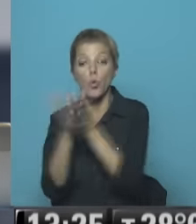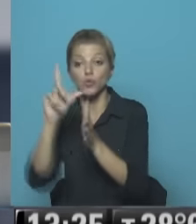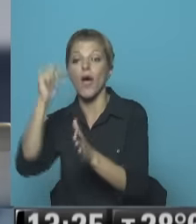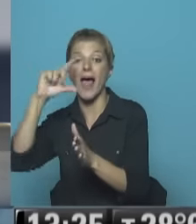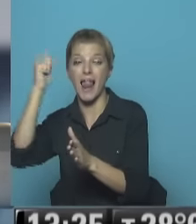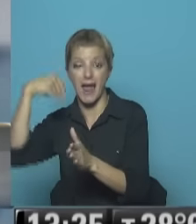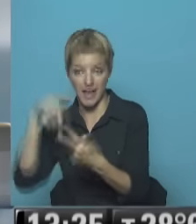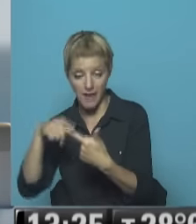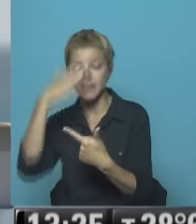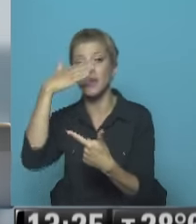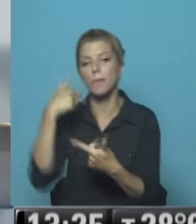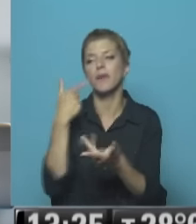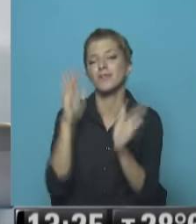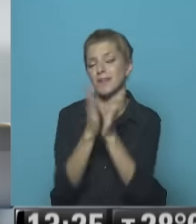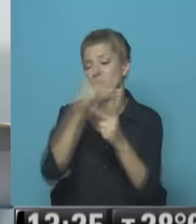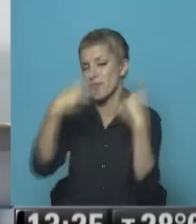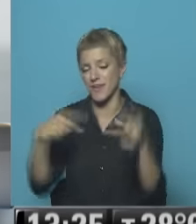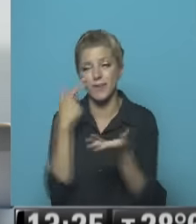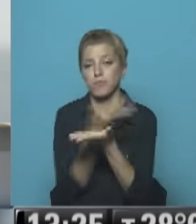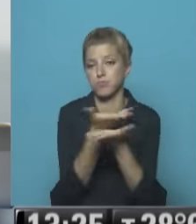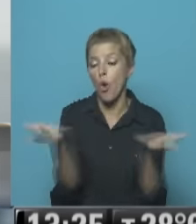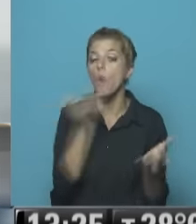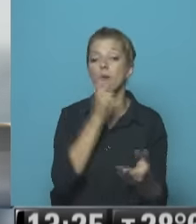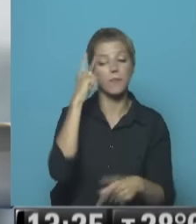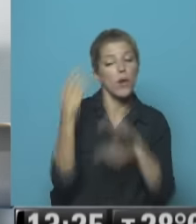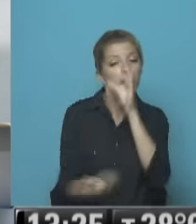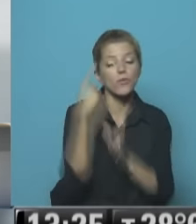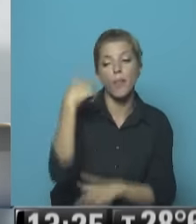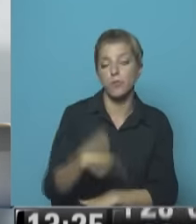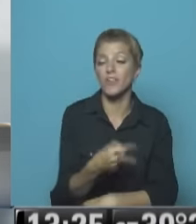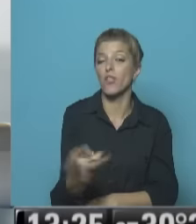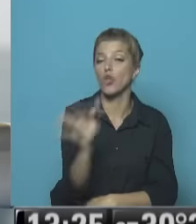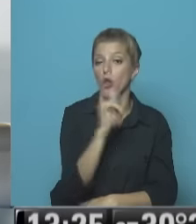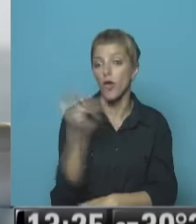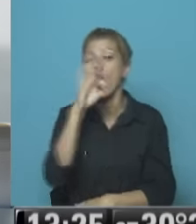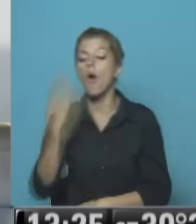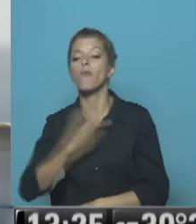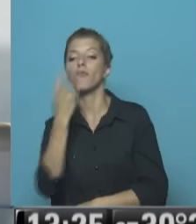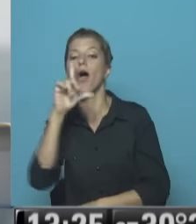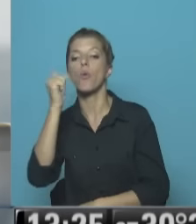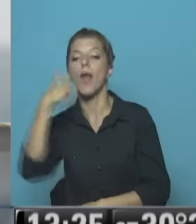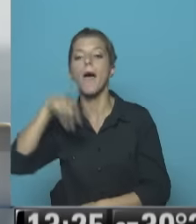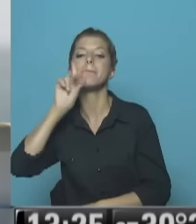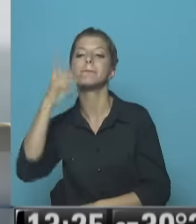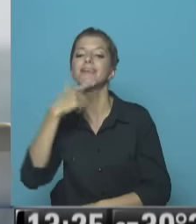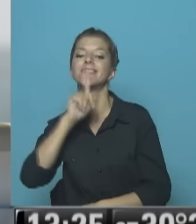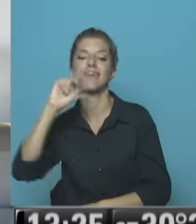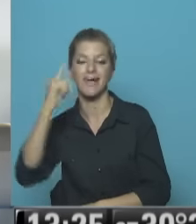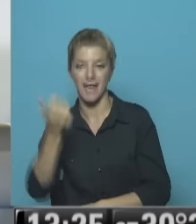publicó importantes obras como La Invención de lo Cotidiano o La Fábula Mística. ¿Quién es nuestro personaje de hoy?